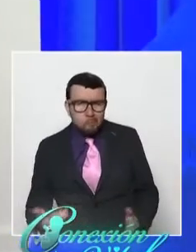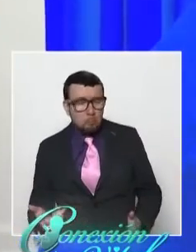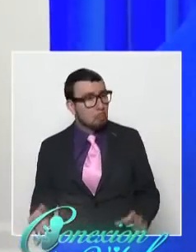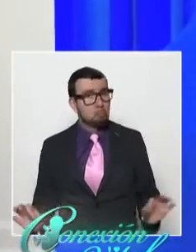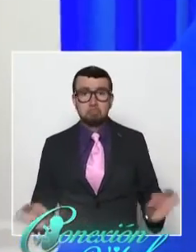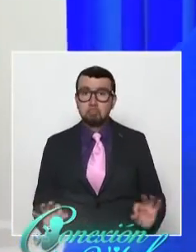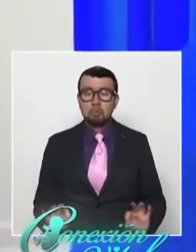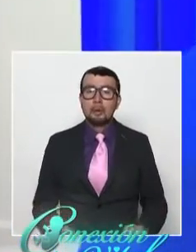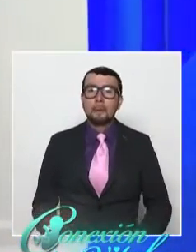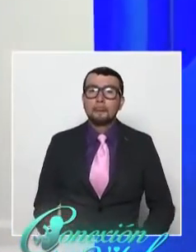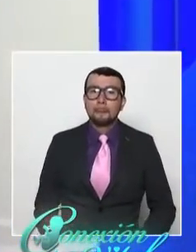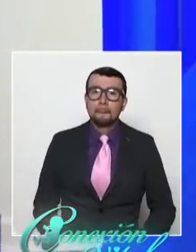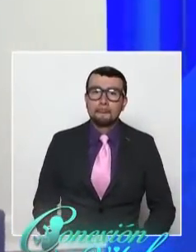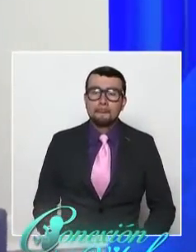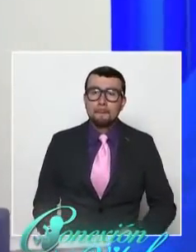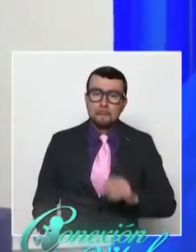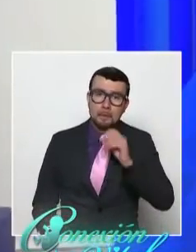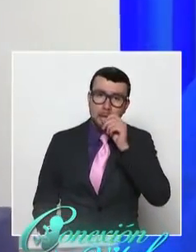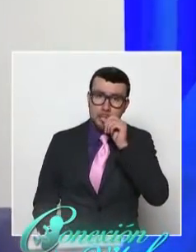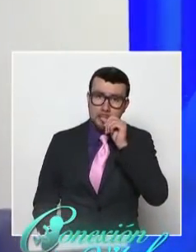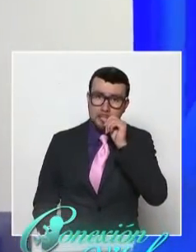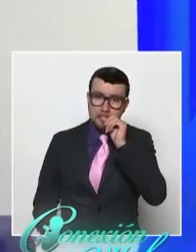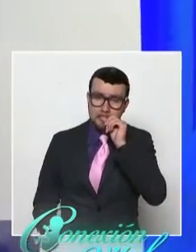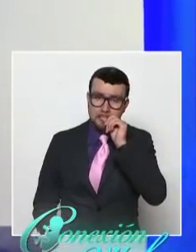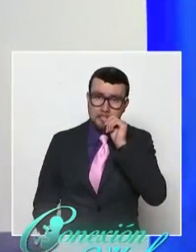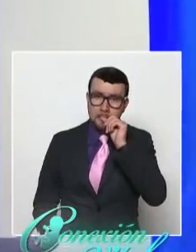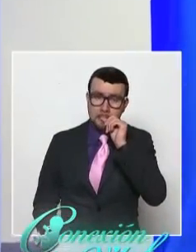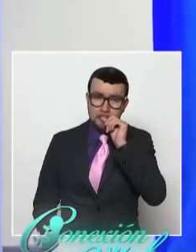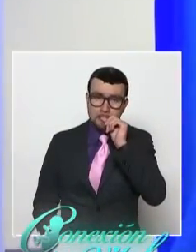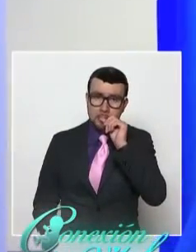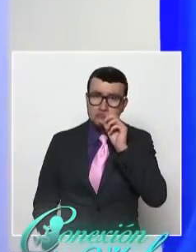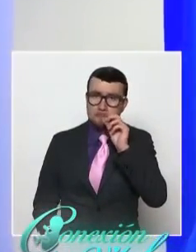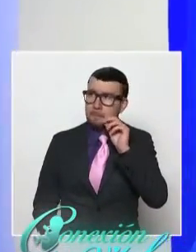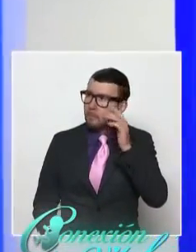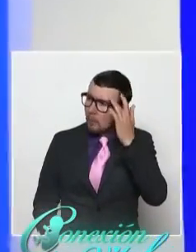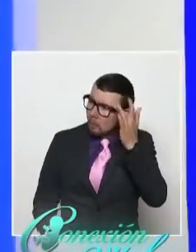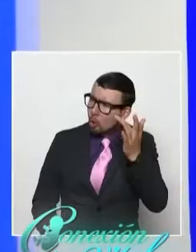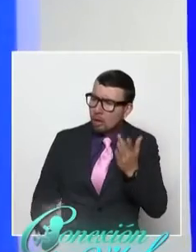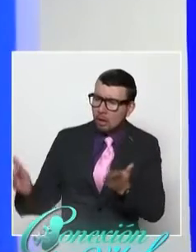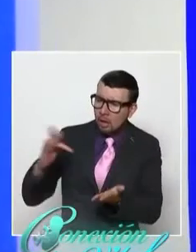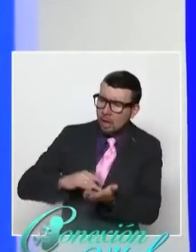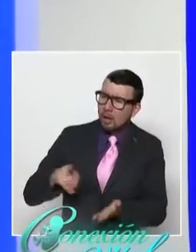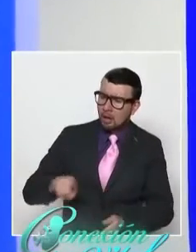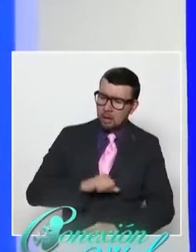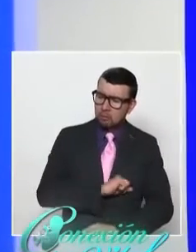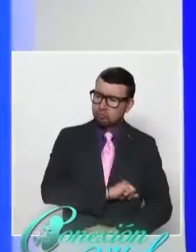clínico. Entonces, ¿por qué terminamos en un consultorio de ecografía?